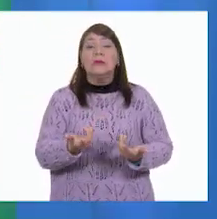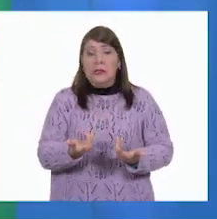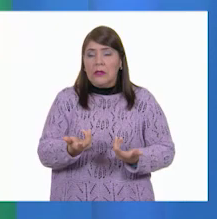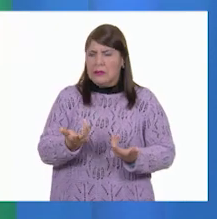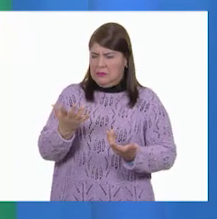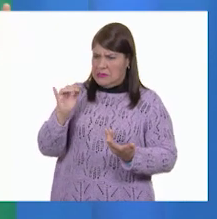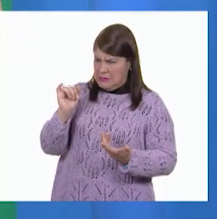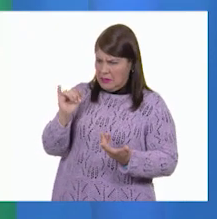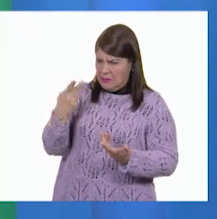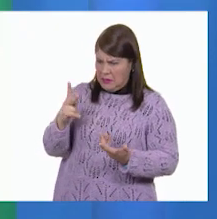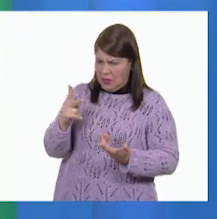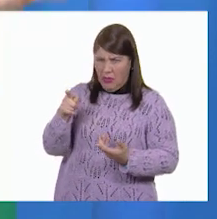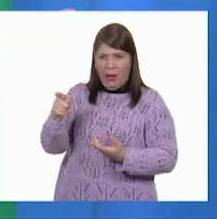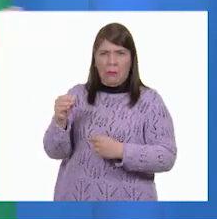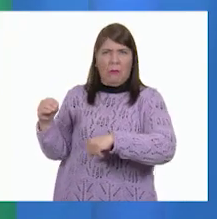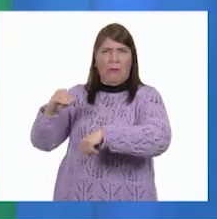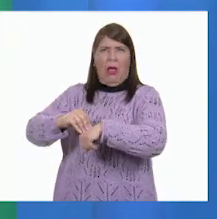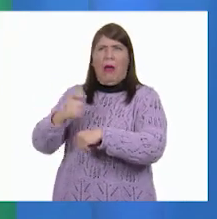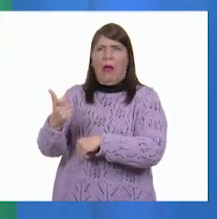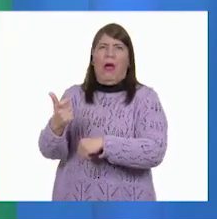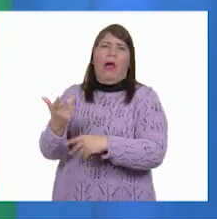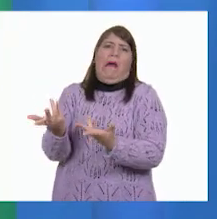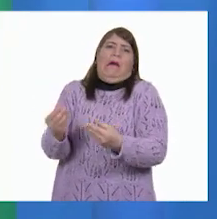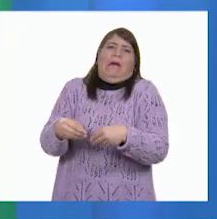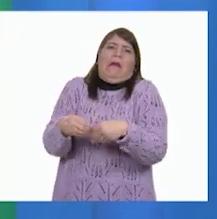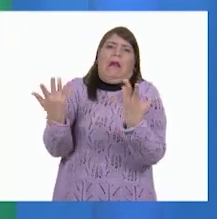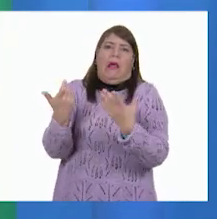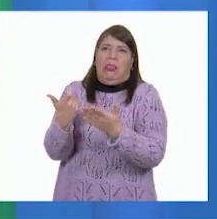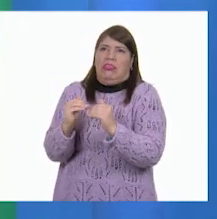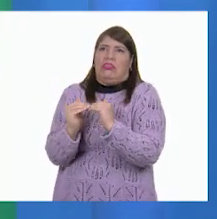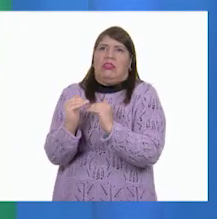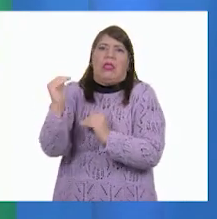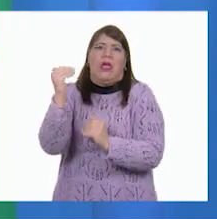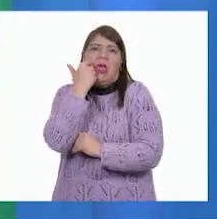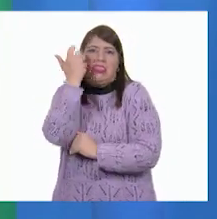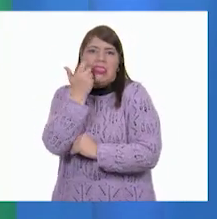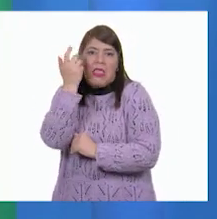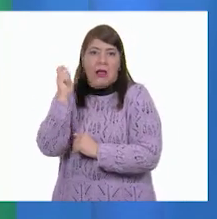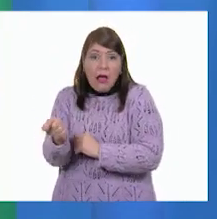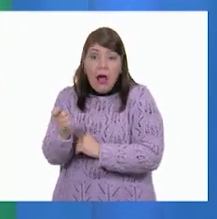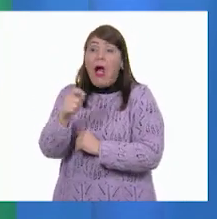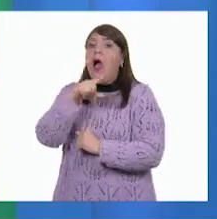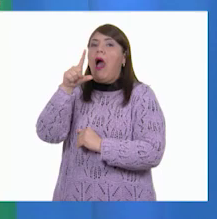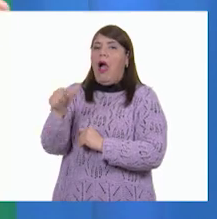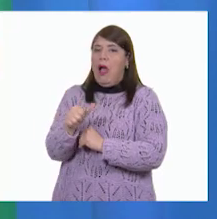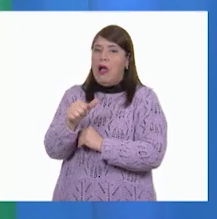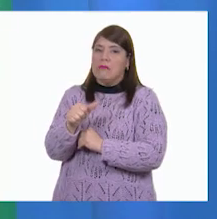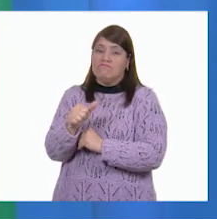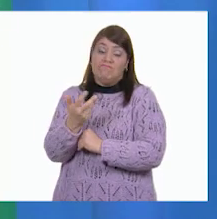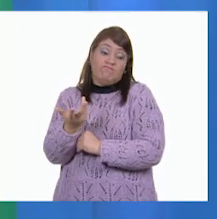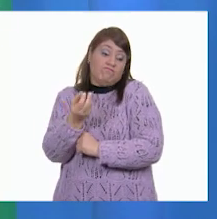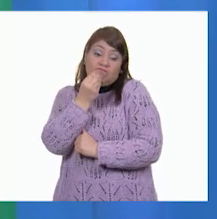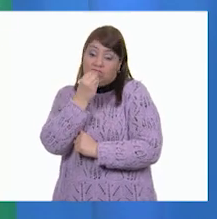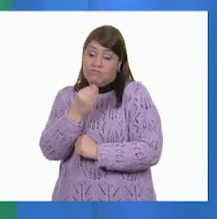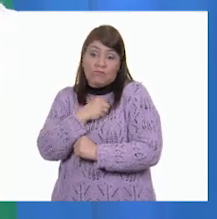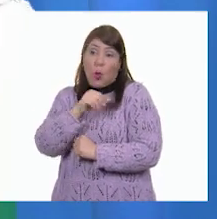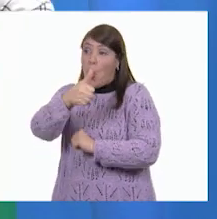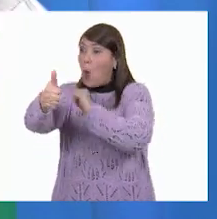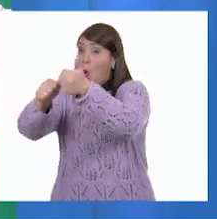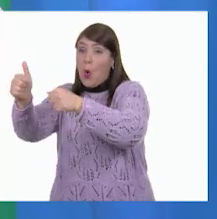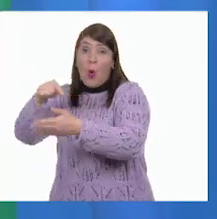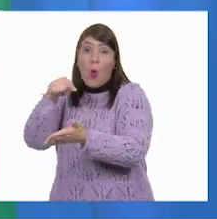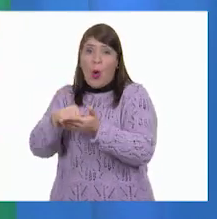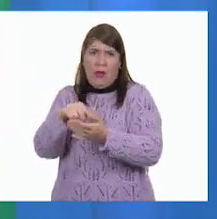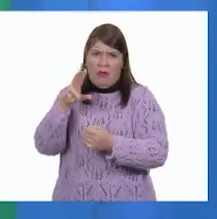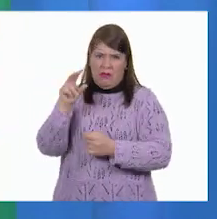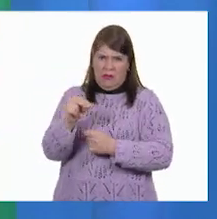mismos ponían el precio, pues claro que les subían la cantidad y luego los obligaban a solo comprarles a ellos. No, maestra,